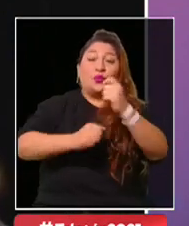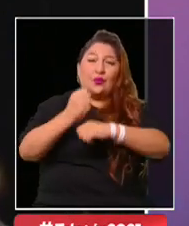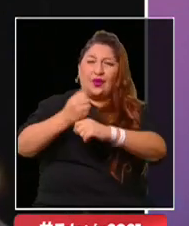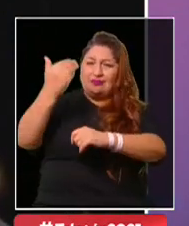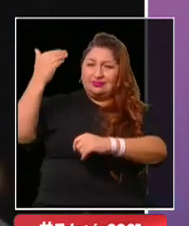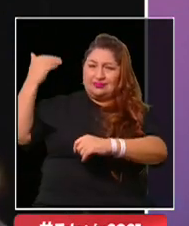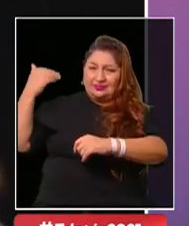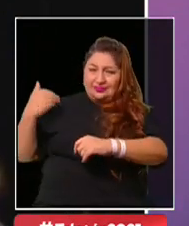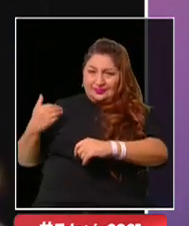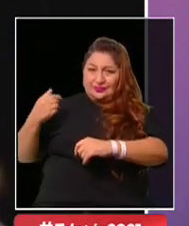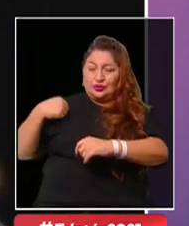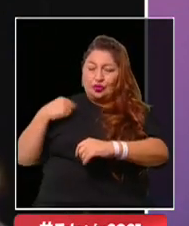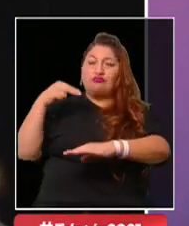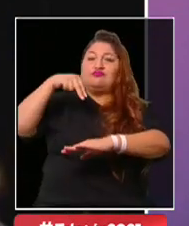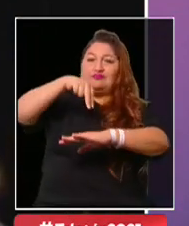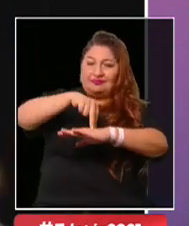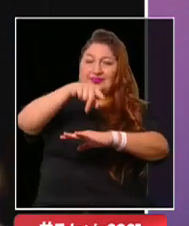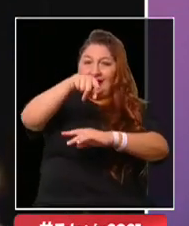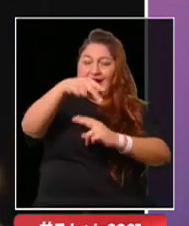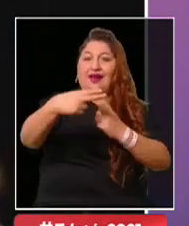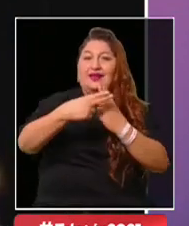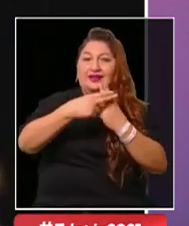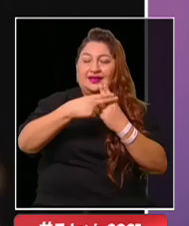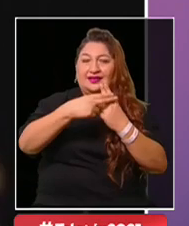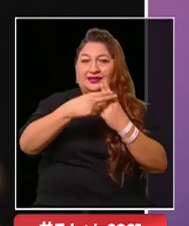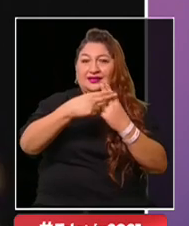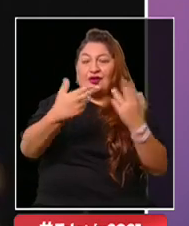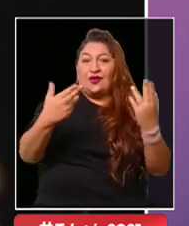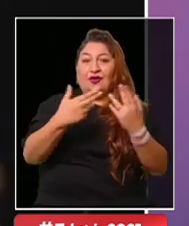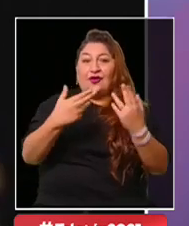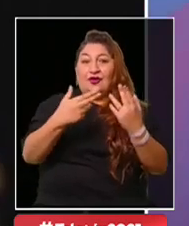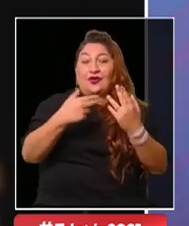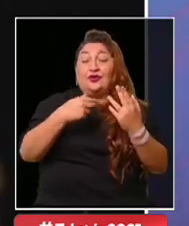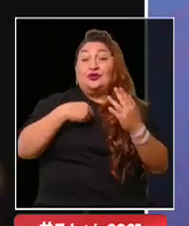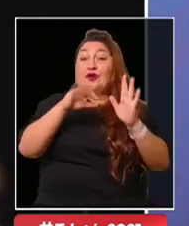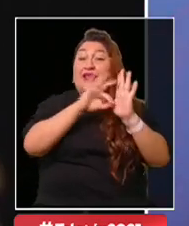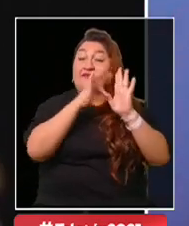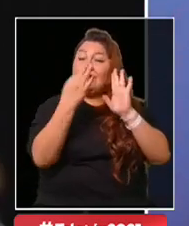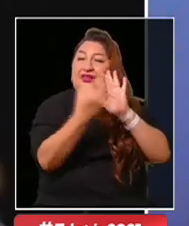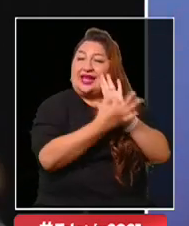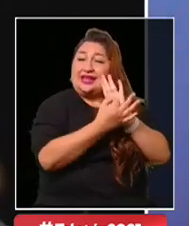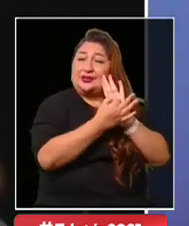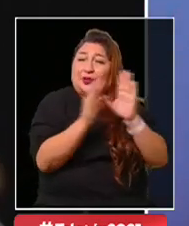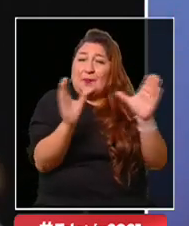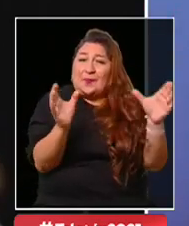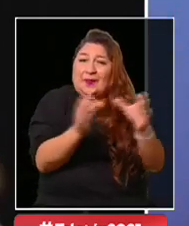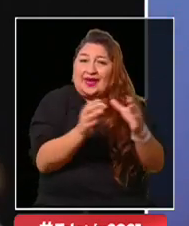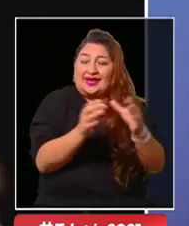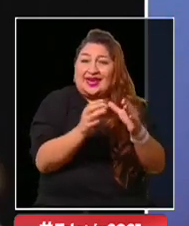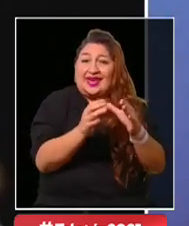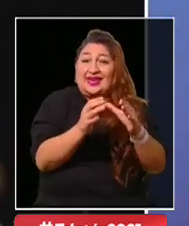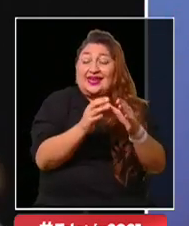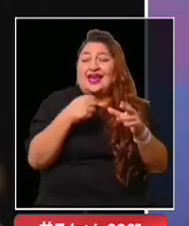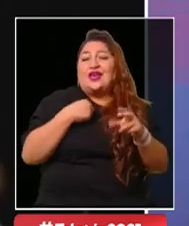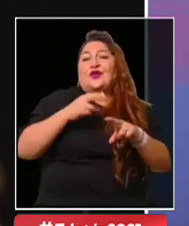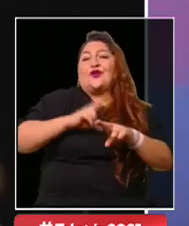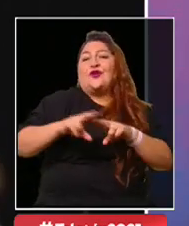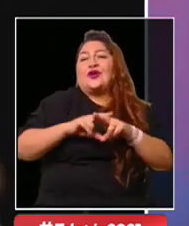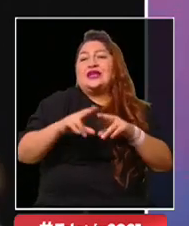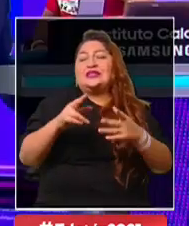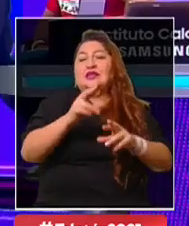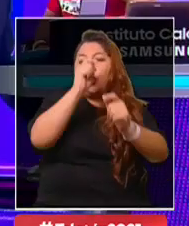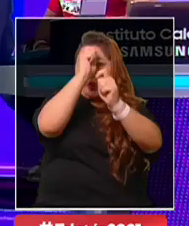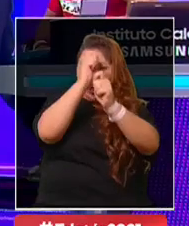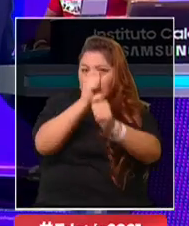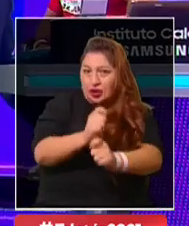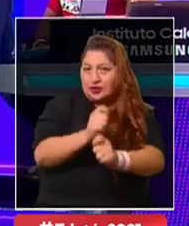Teletón, hice en nombre de nuestra pequeña fundación que tú conoces. ¿Sí? Hice un reconocimiento